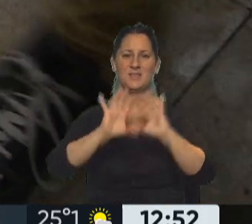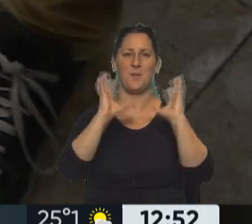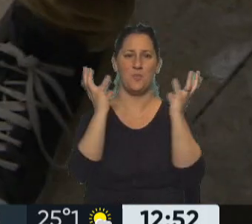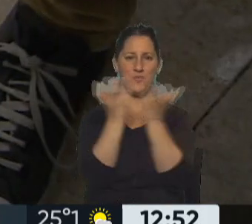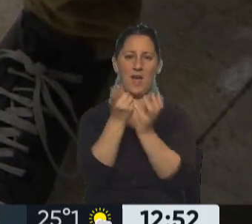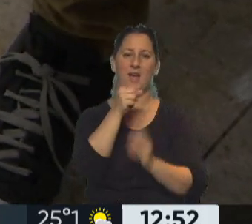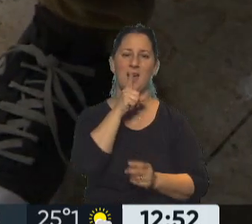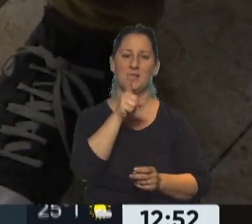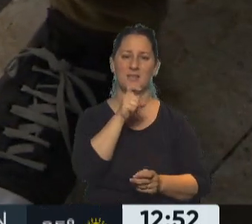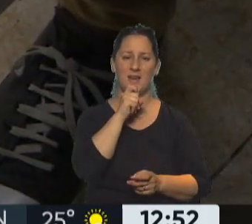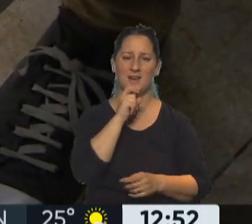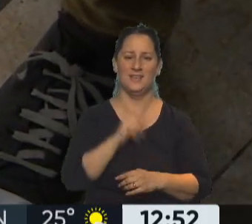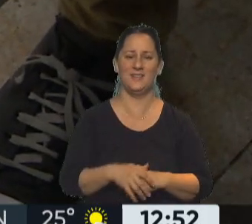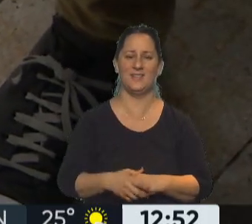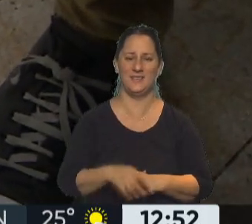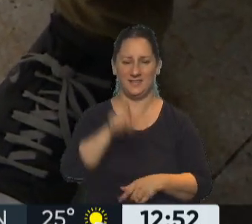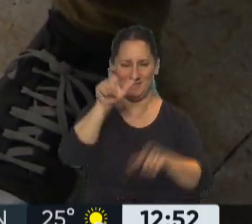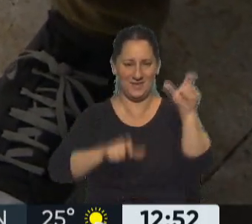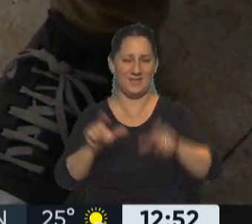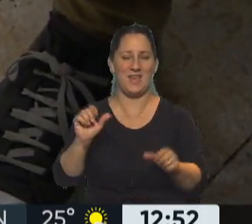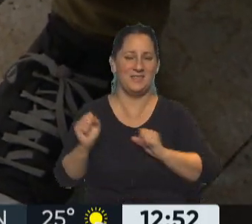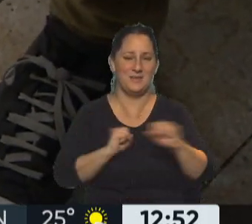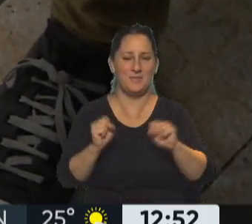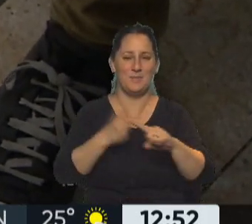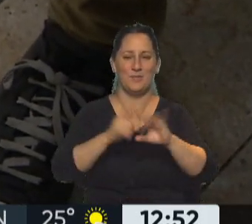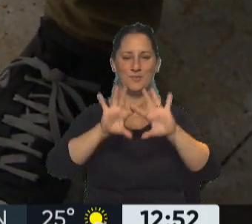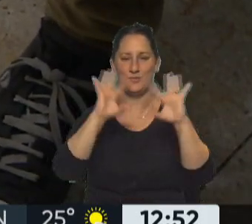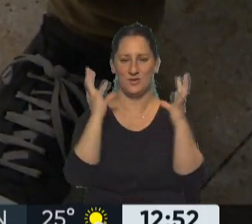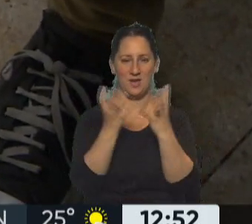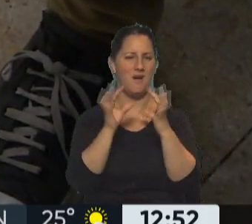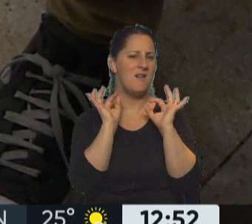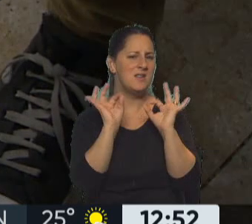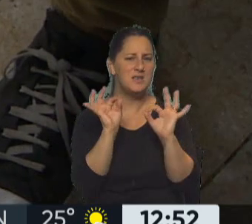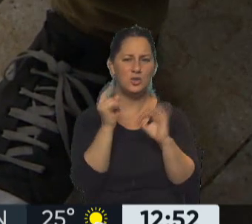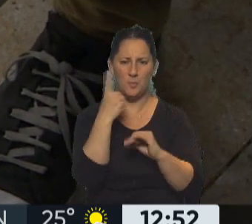de Qatar. Y ya la gente ya tiene fiebre del Mundial. Y ya listo para degustar.